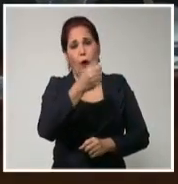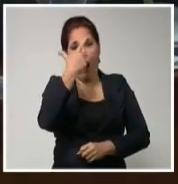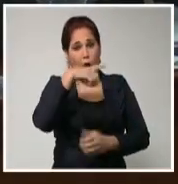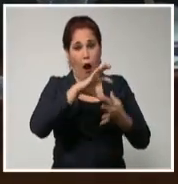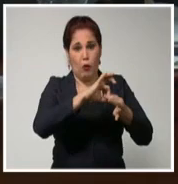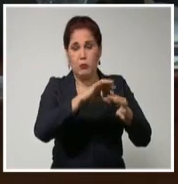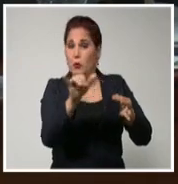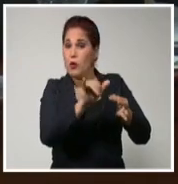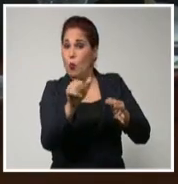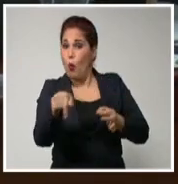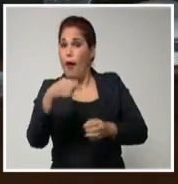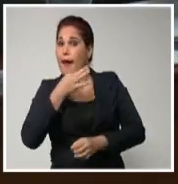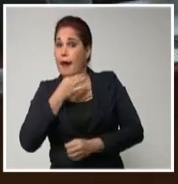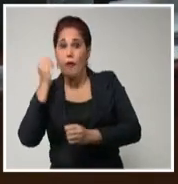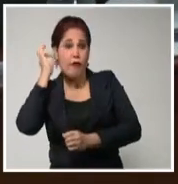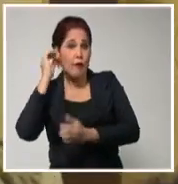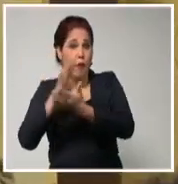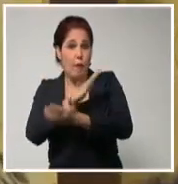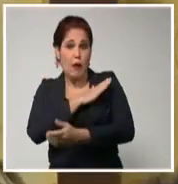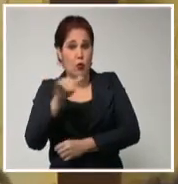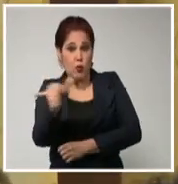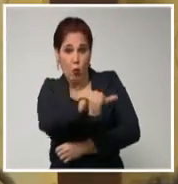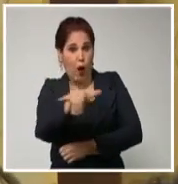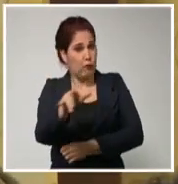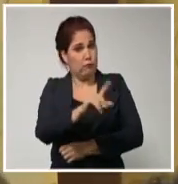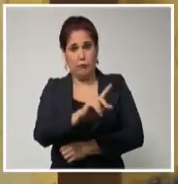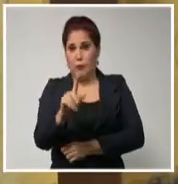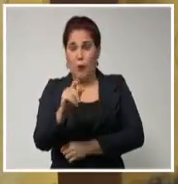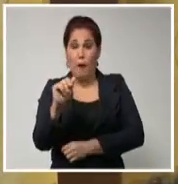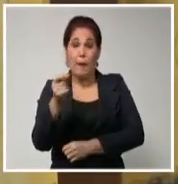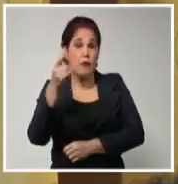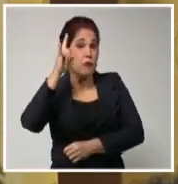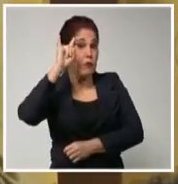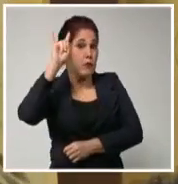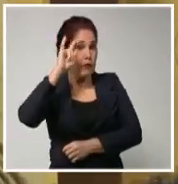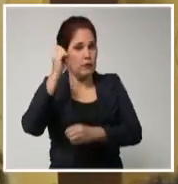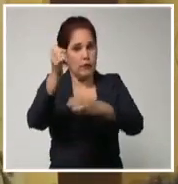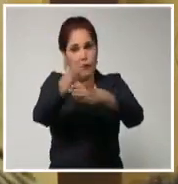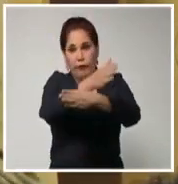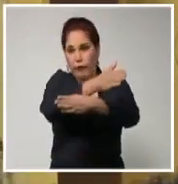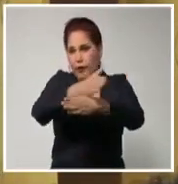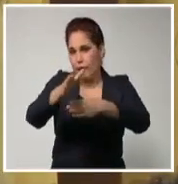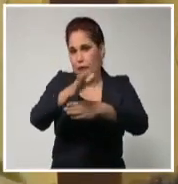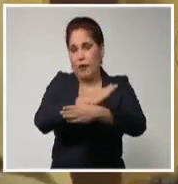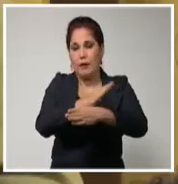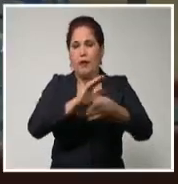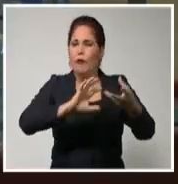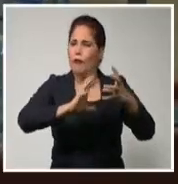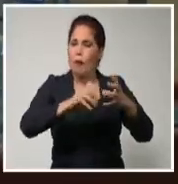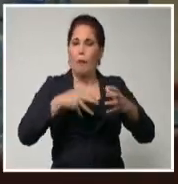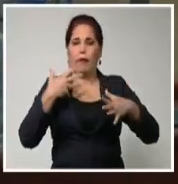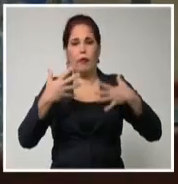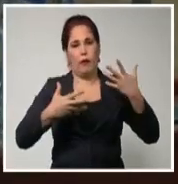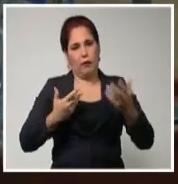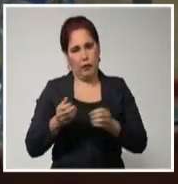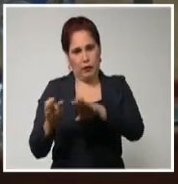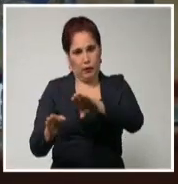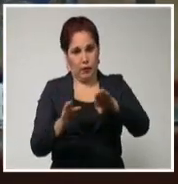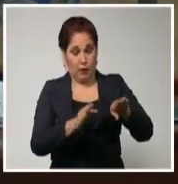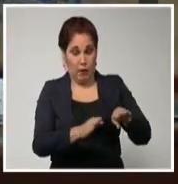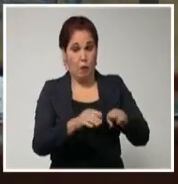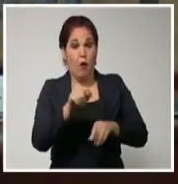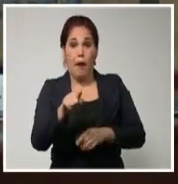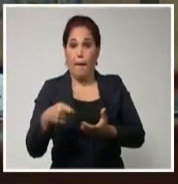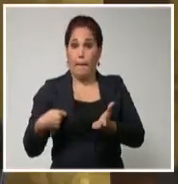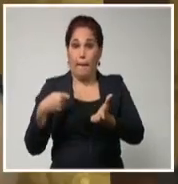agosto que en enero, febrero y marzo. El precio de la leche es un mecanismo de estímulo. El plazo de